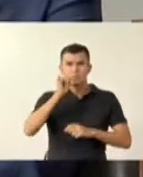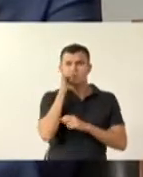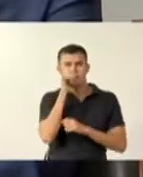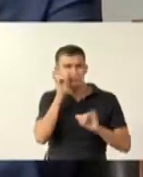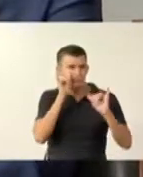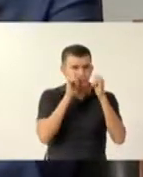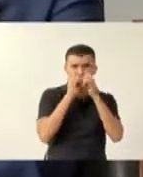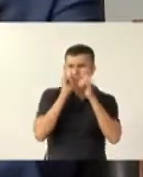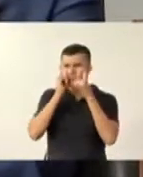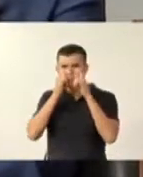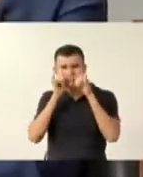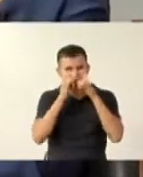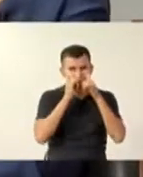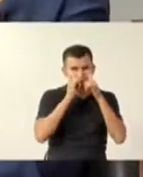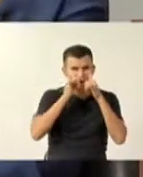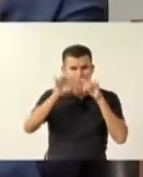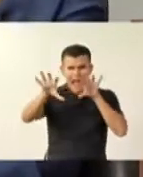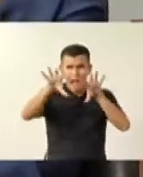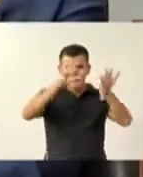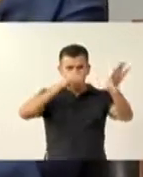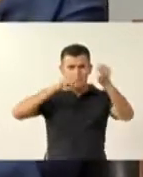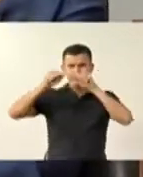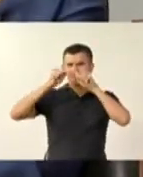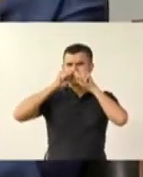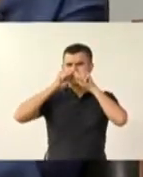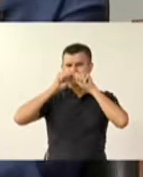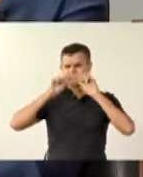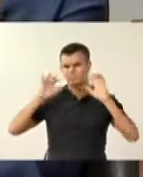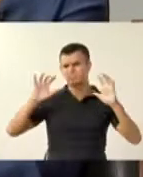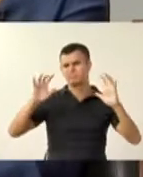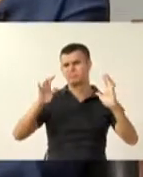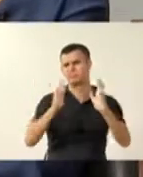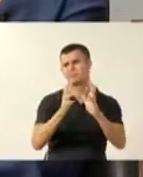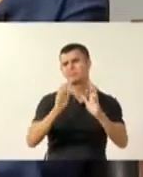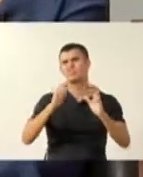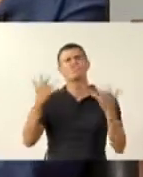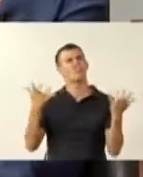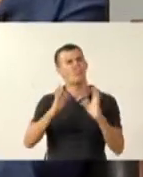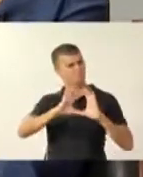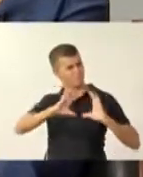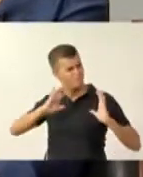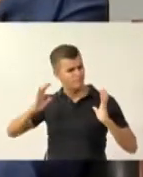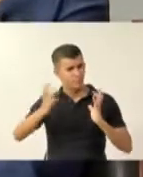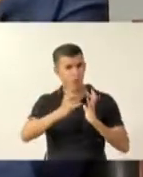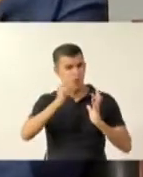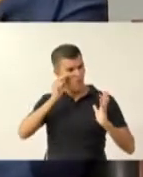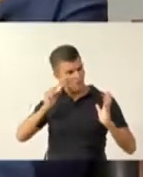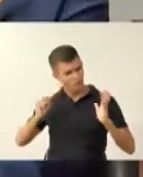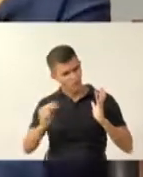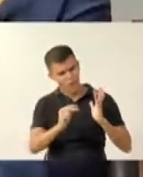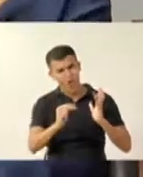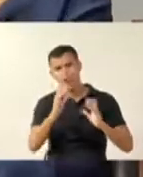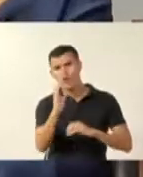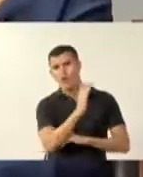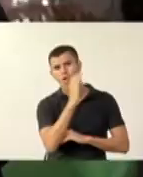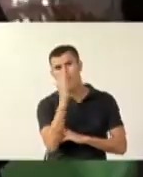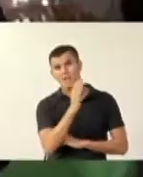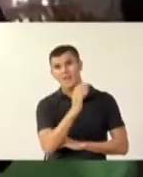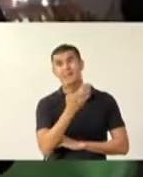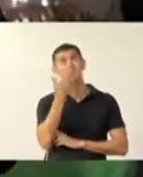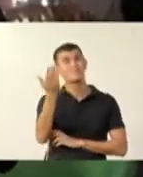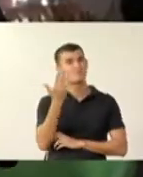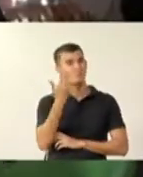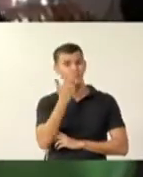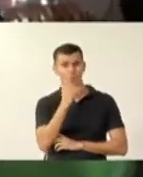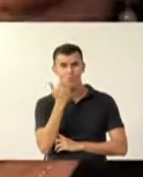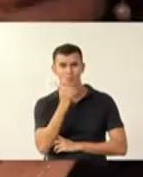de mandatarios, allí también estuvieron los artistas caleños y obviamente fue una selección que ella también promueve desde el ministerio y